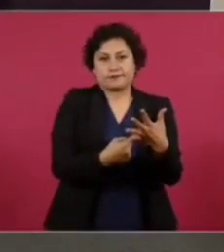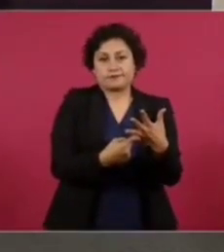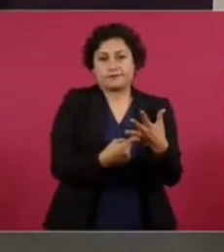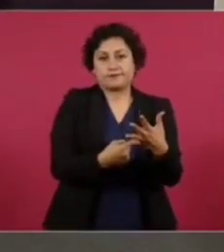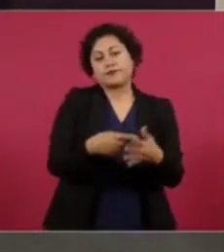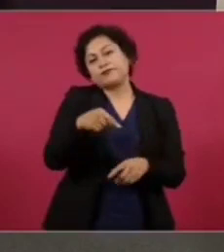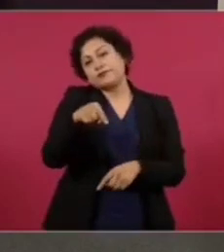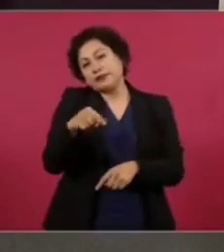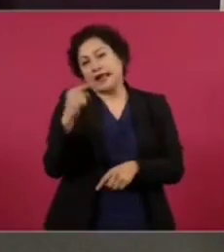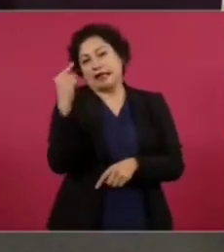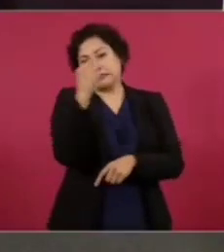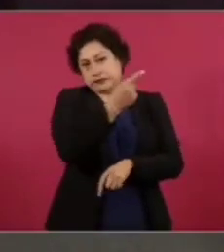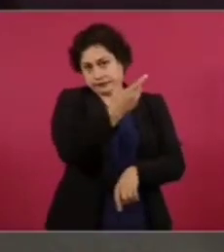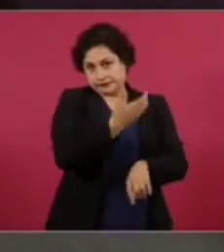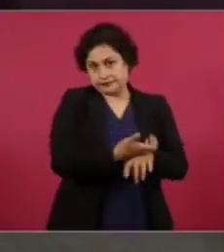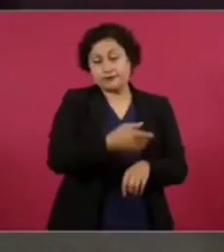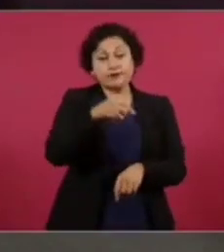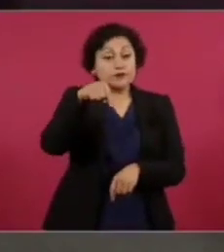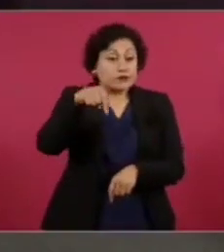el Reforma, que es el